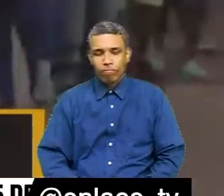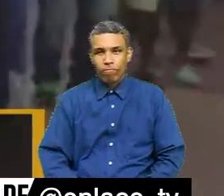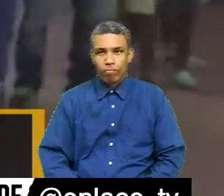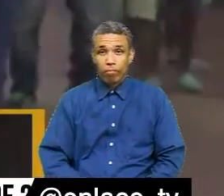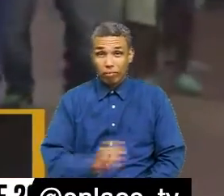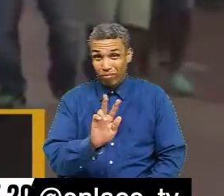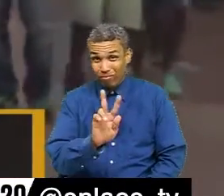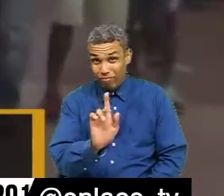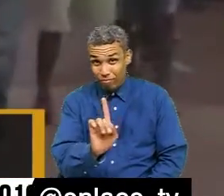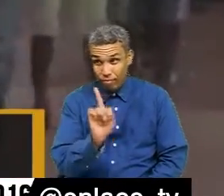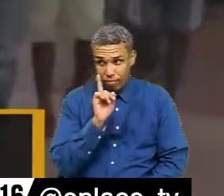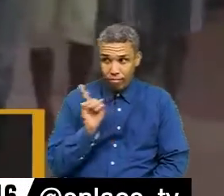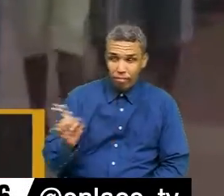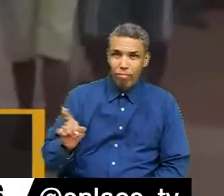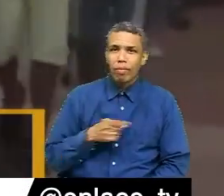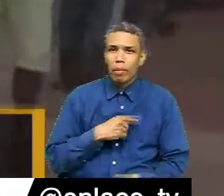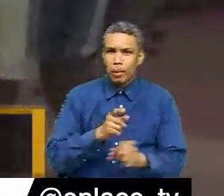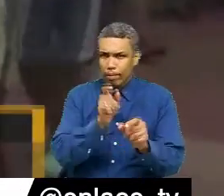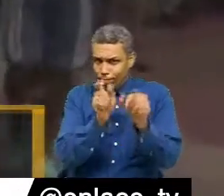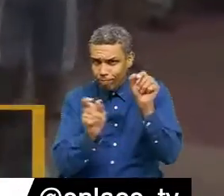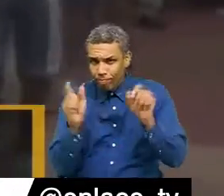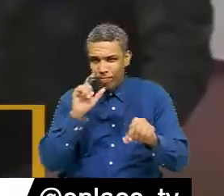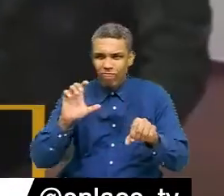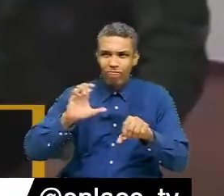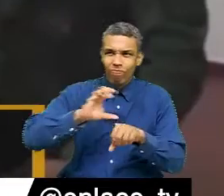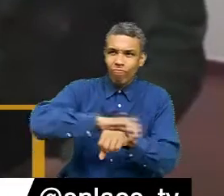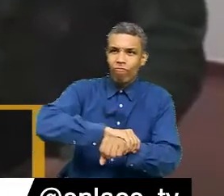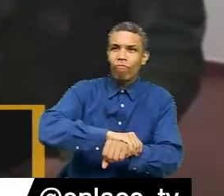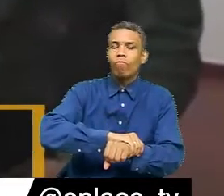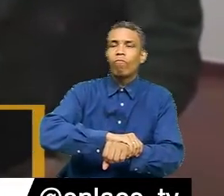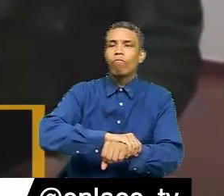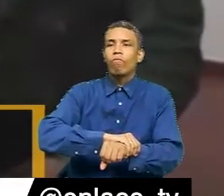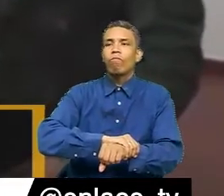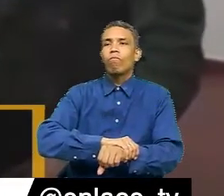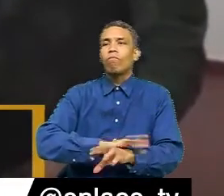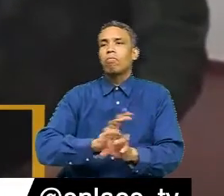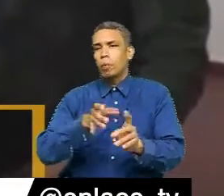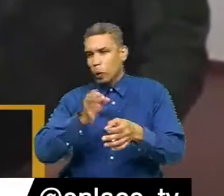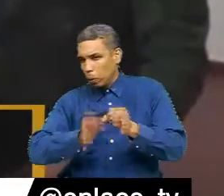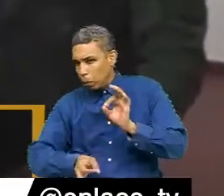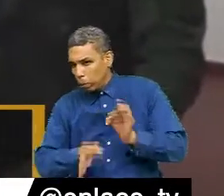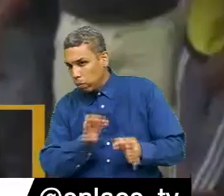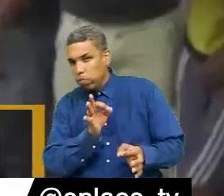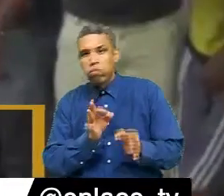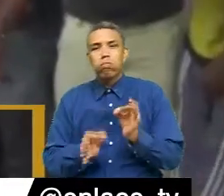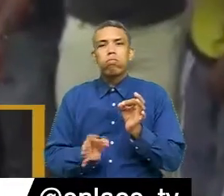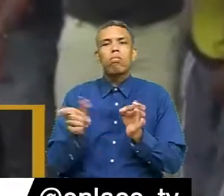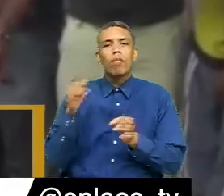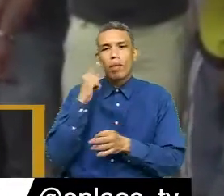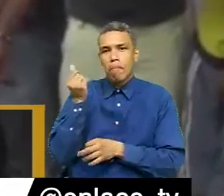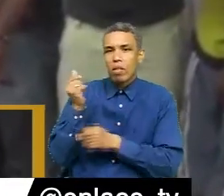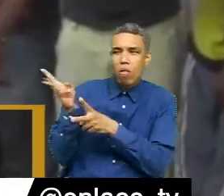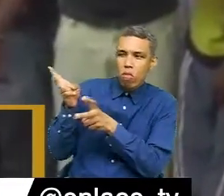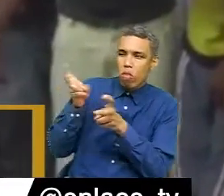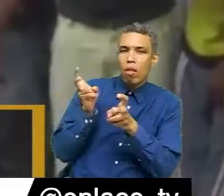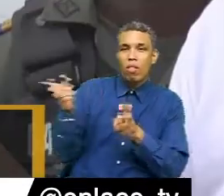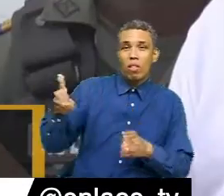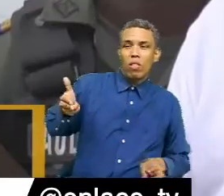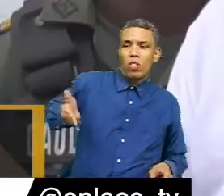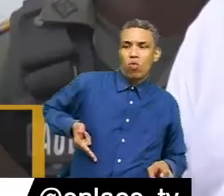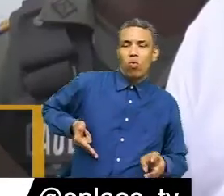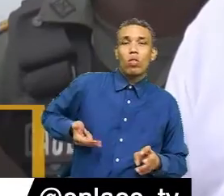personas deberán responder por el delito de extorsión agravado en concurso homogéneo y sucesivo en concierto para delinquir, porte ilegal de armas de